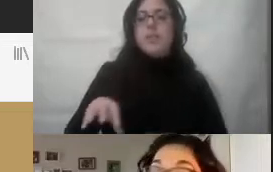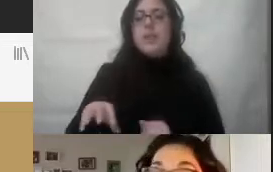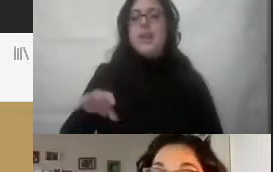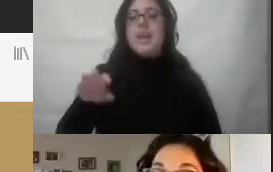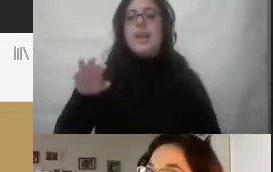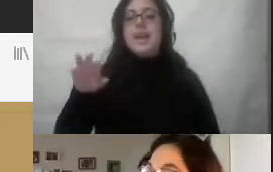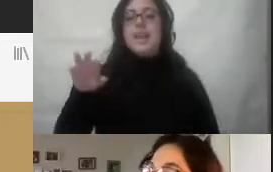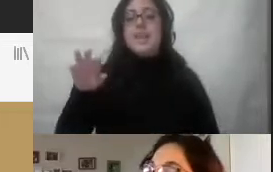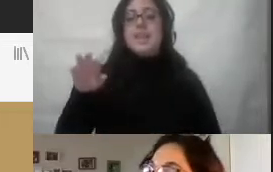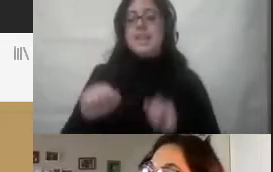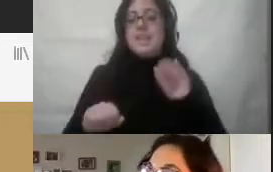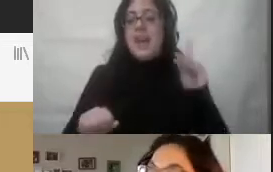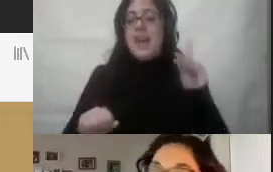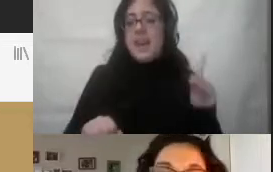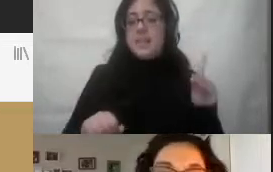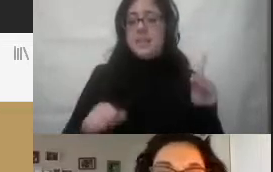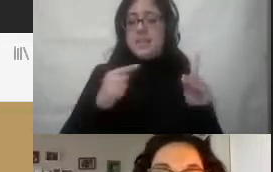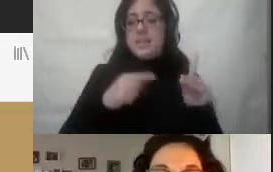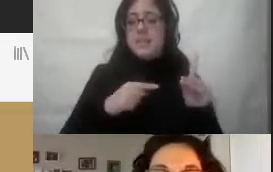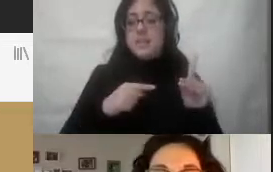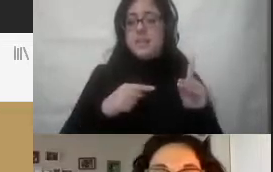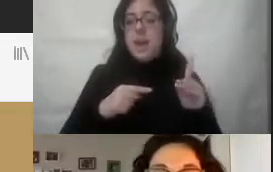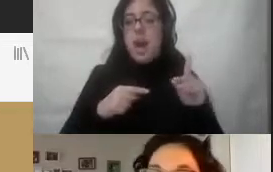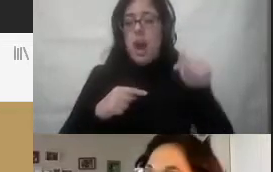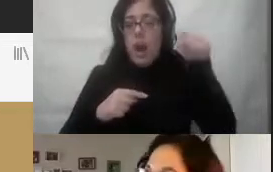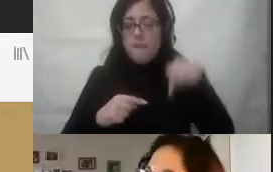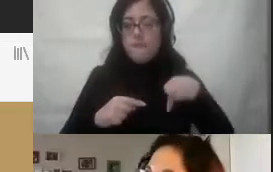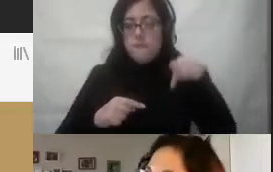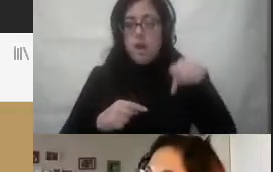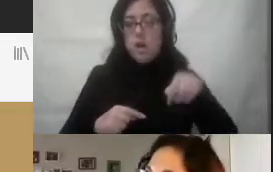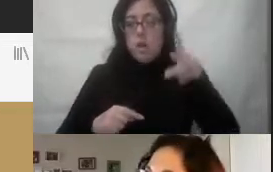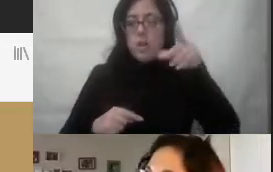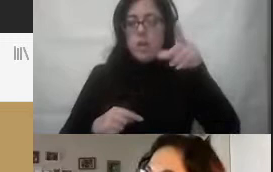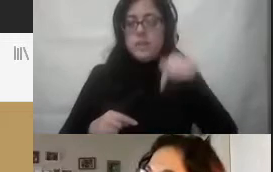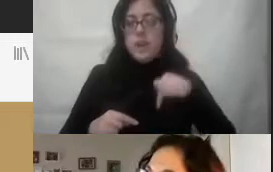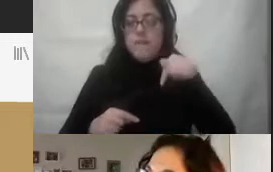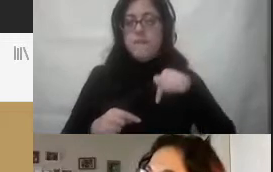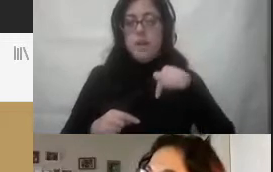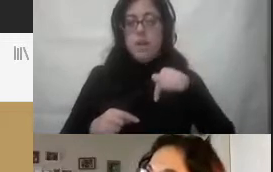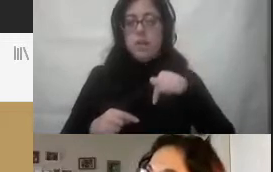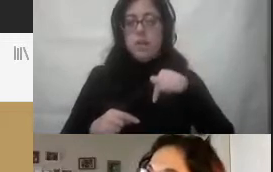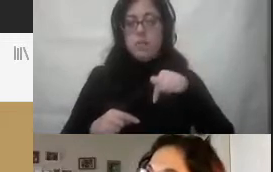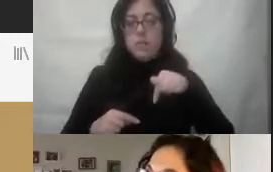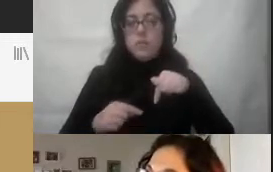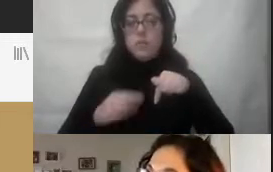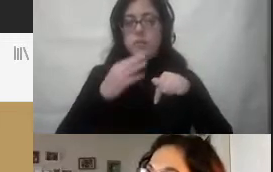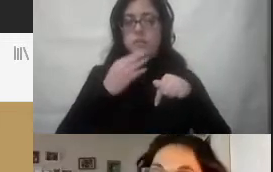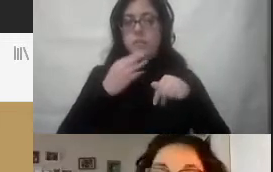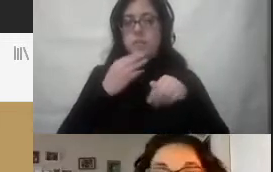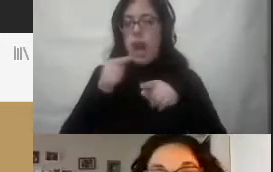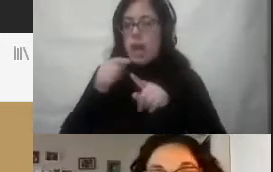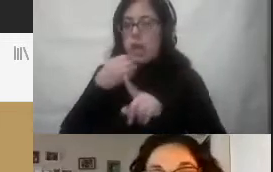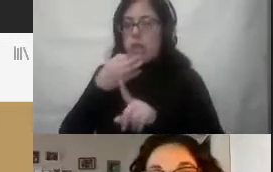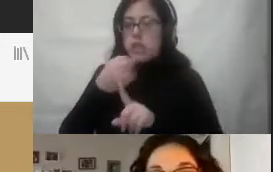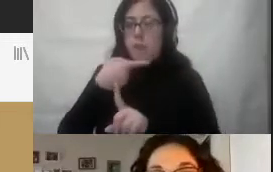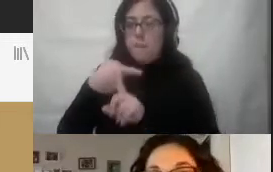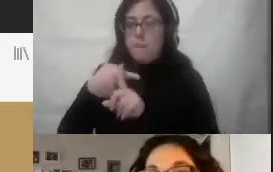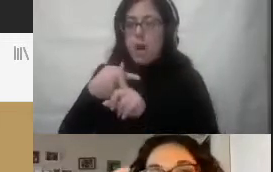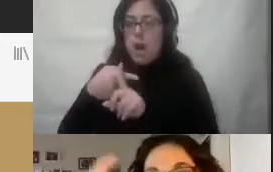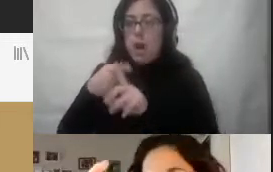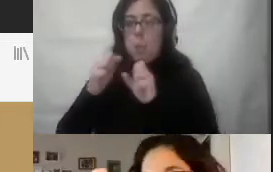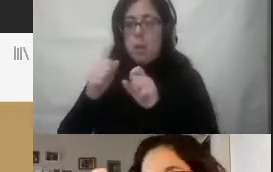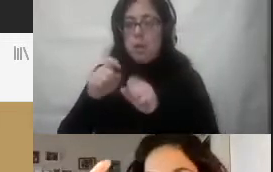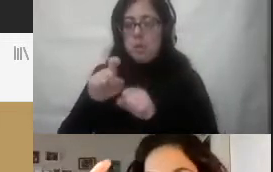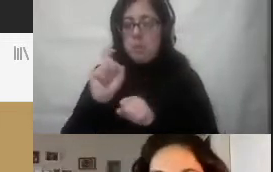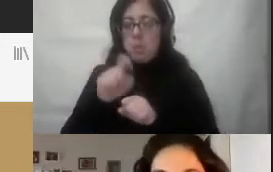perdón, derecha, inferior, y en el simbolito más pueden agregar un